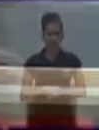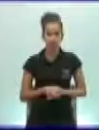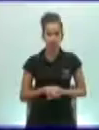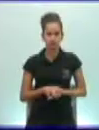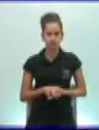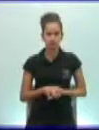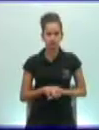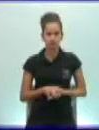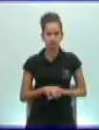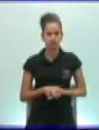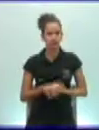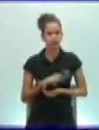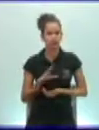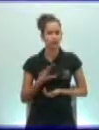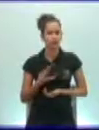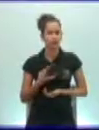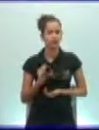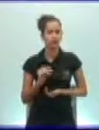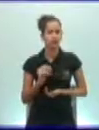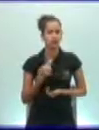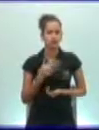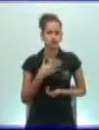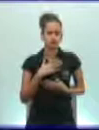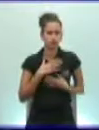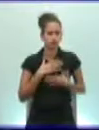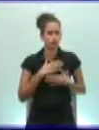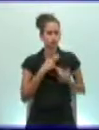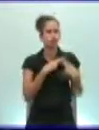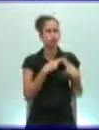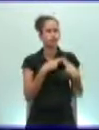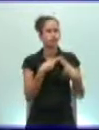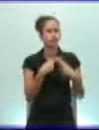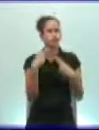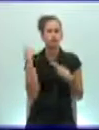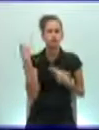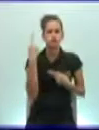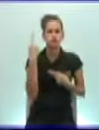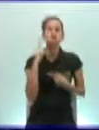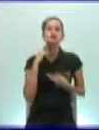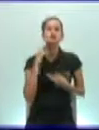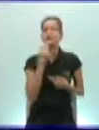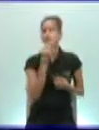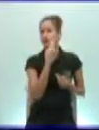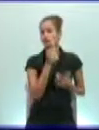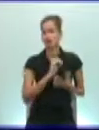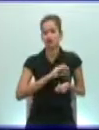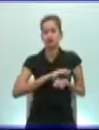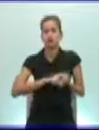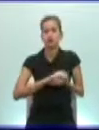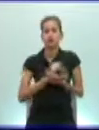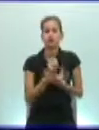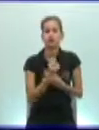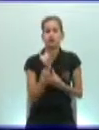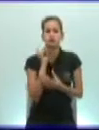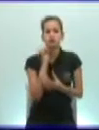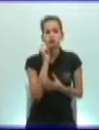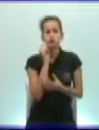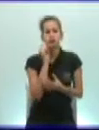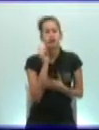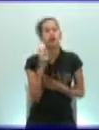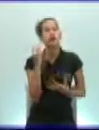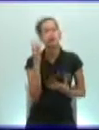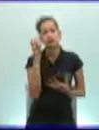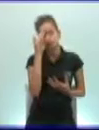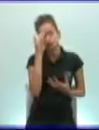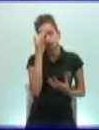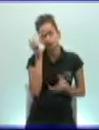Dijo nuestro héroe nacional, José Martí, que la esclavitud de los hombres es la gran pena del mundo. Ustedes, ya en lo